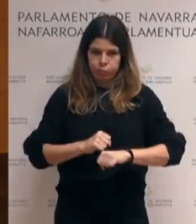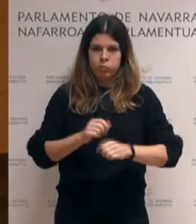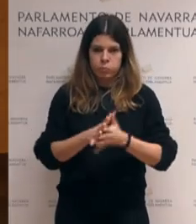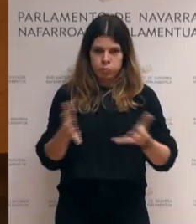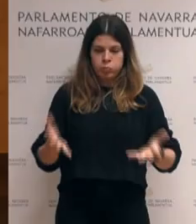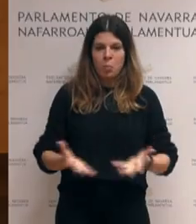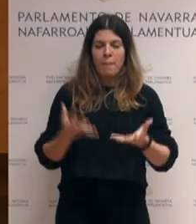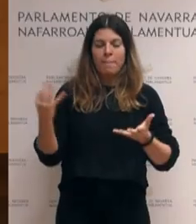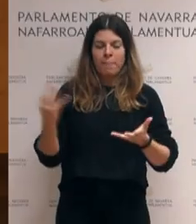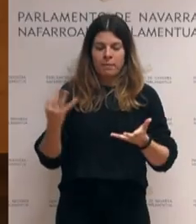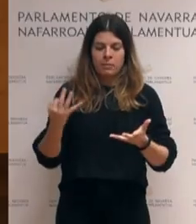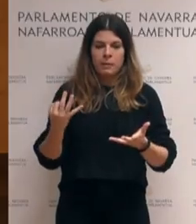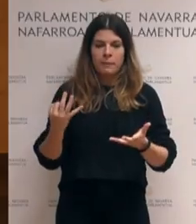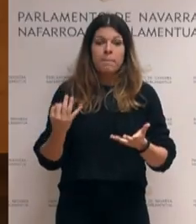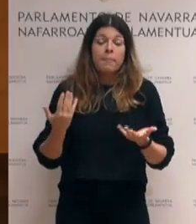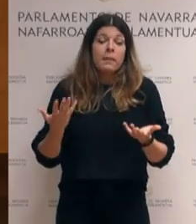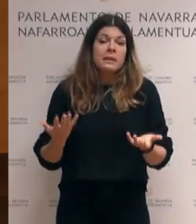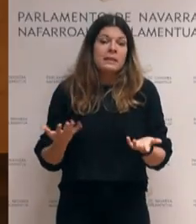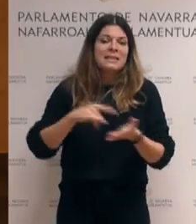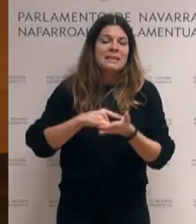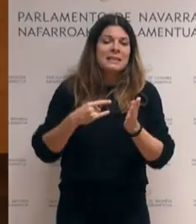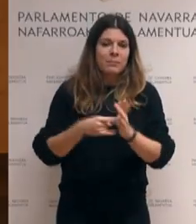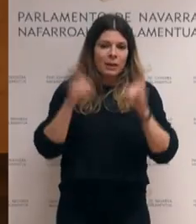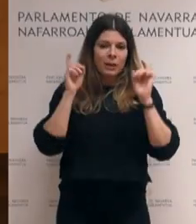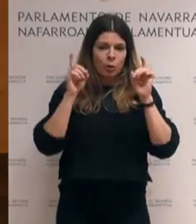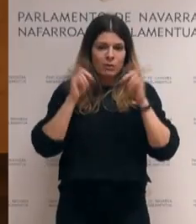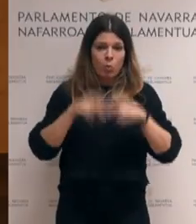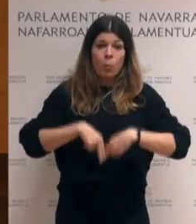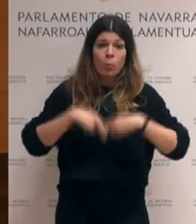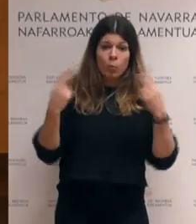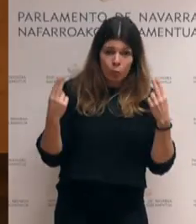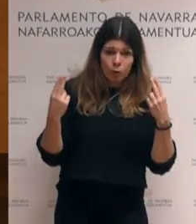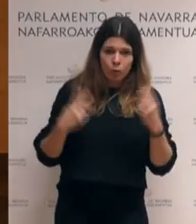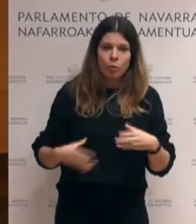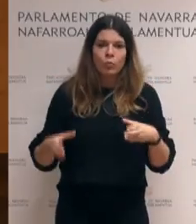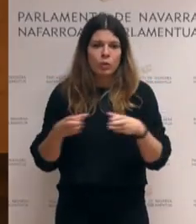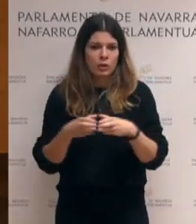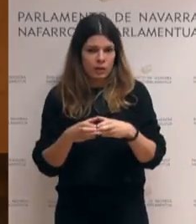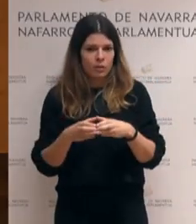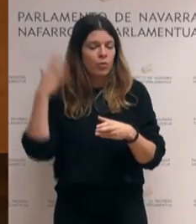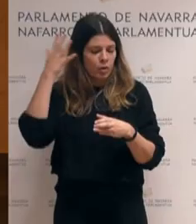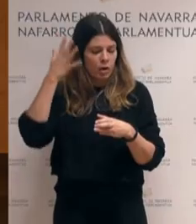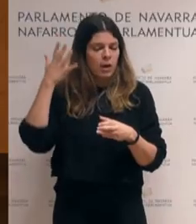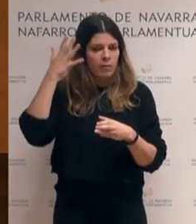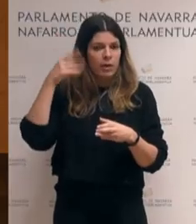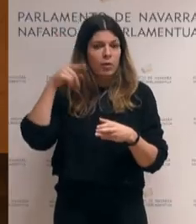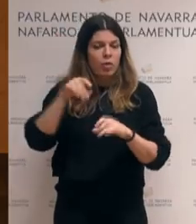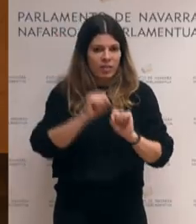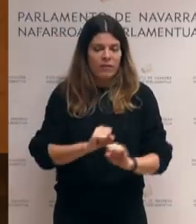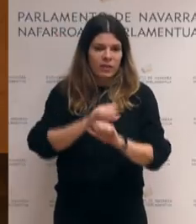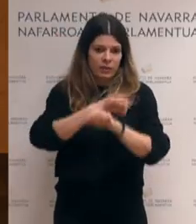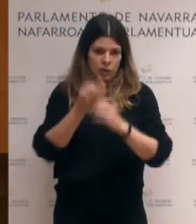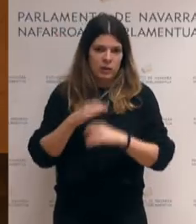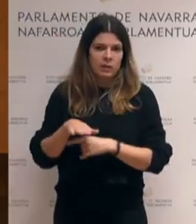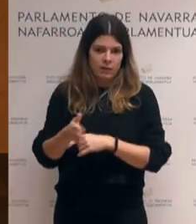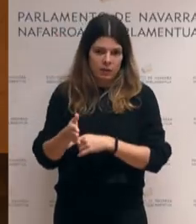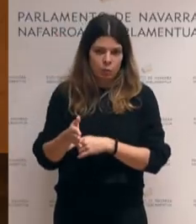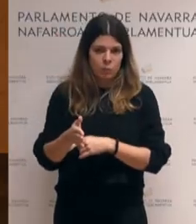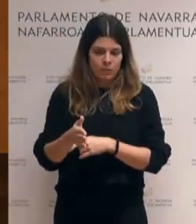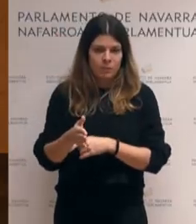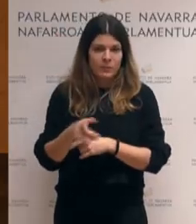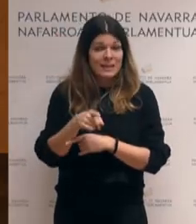no hablamos del sistema educativo público y comunitario Navarro que defiende euskalerría dildu